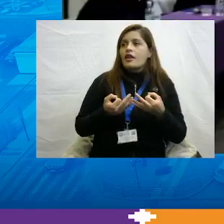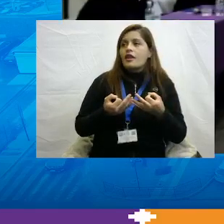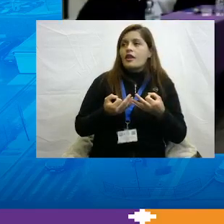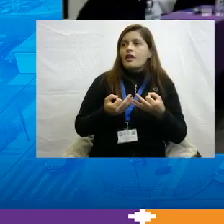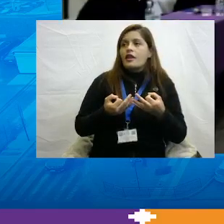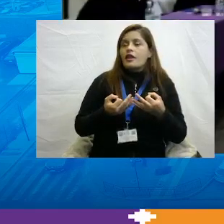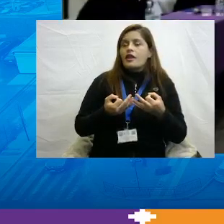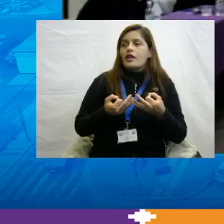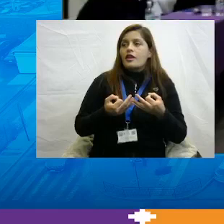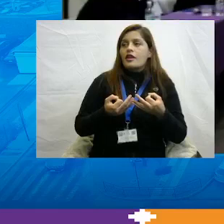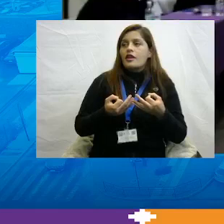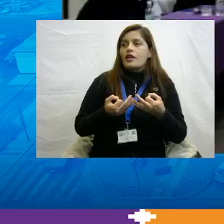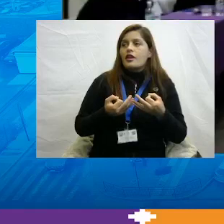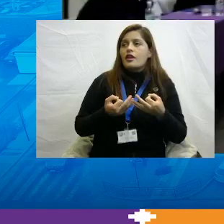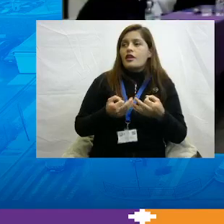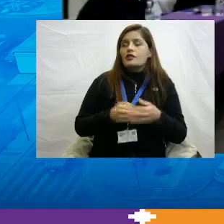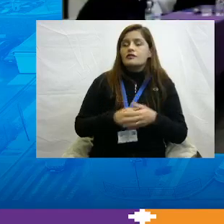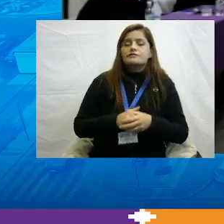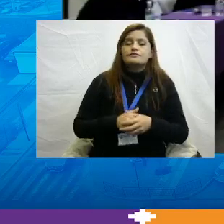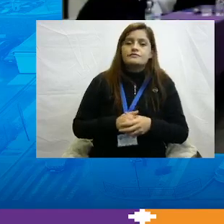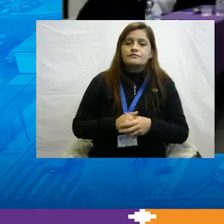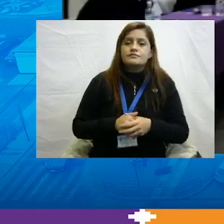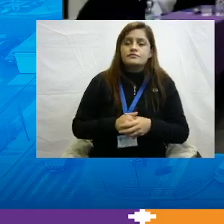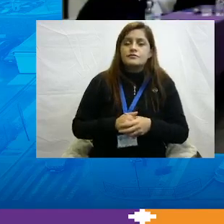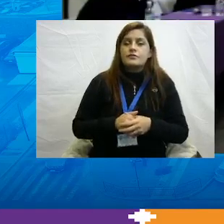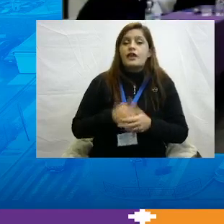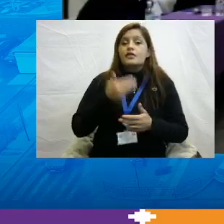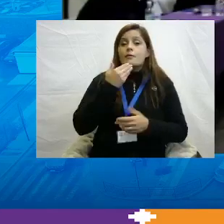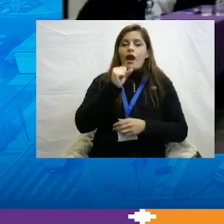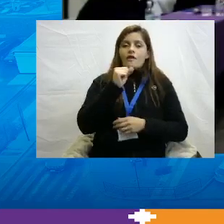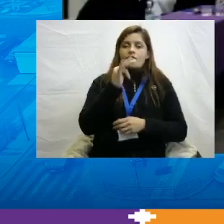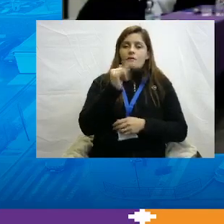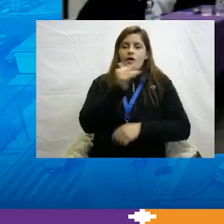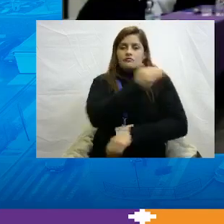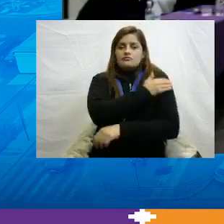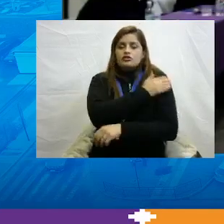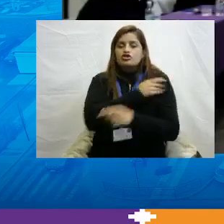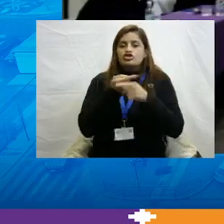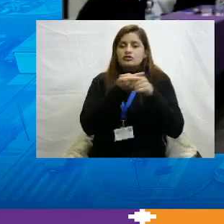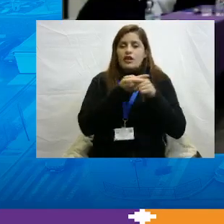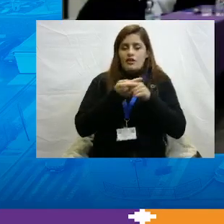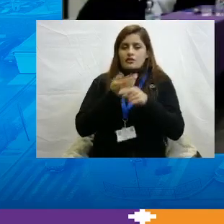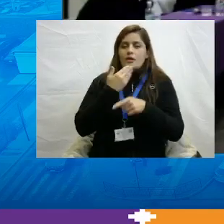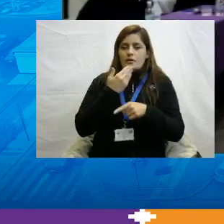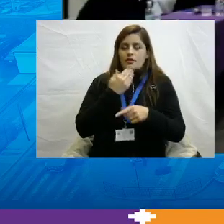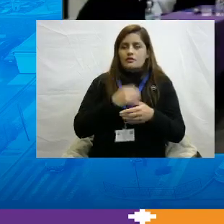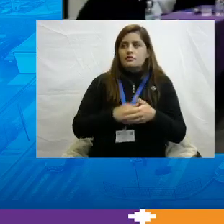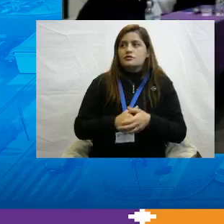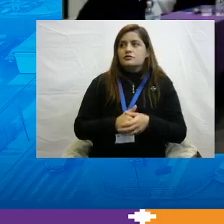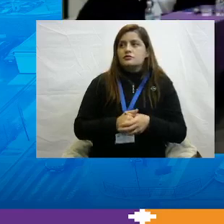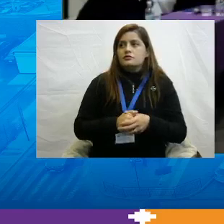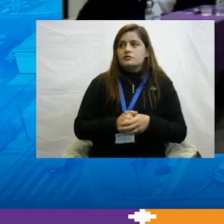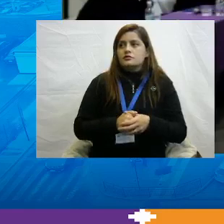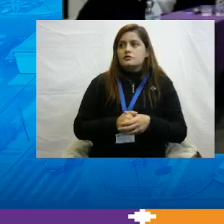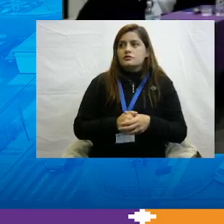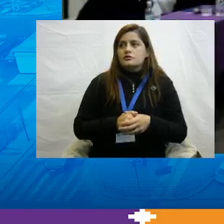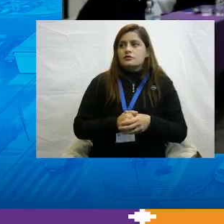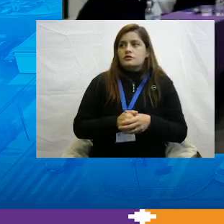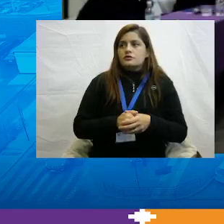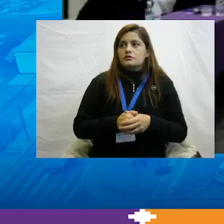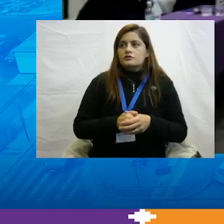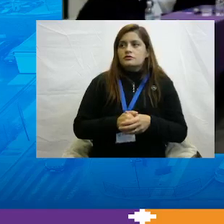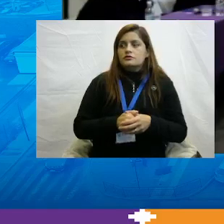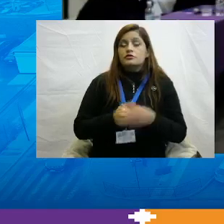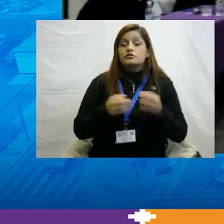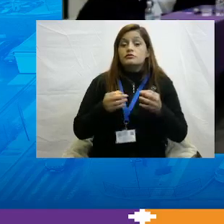solicita que se le paguen retroactivamente la deuda previsional y las leyes de seguridad social con reajuste, intereses y costa. En